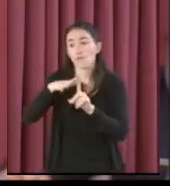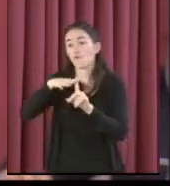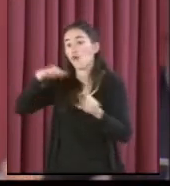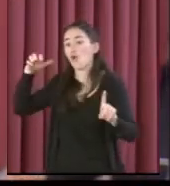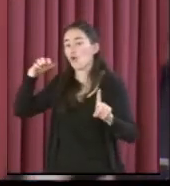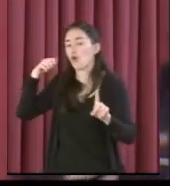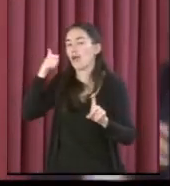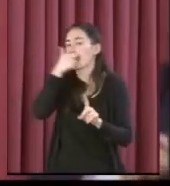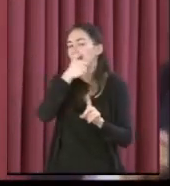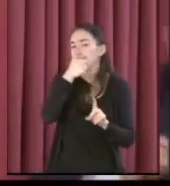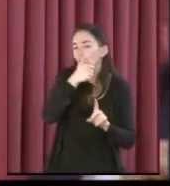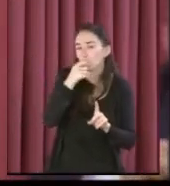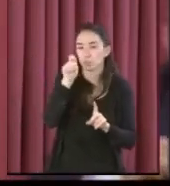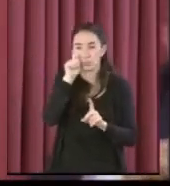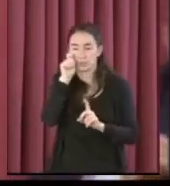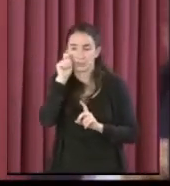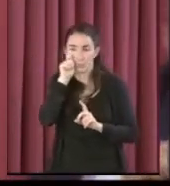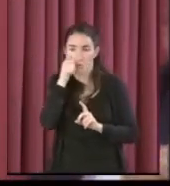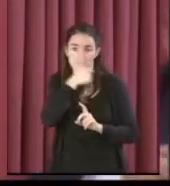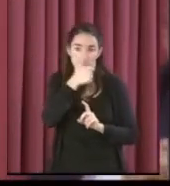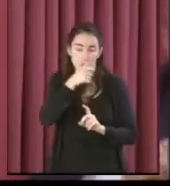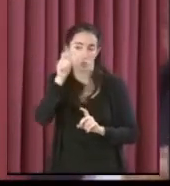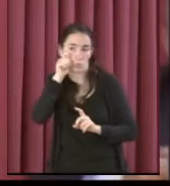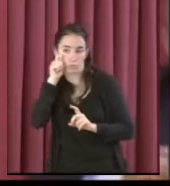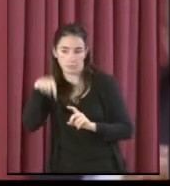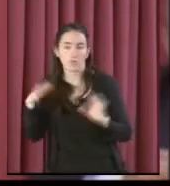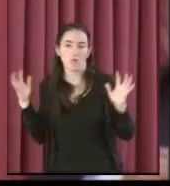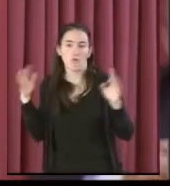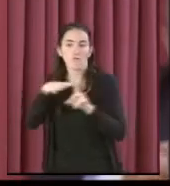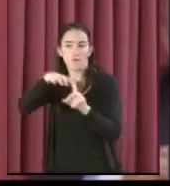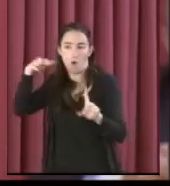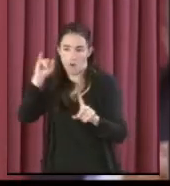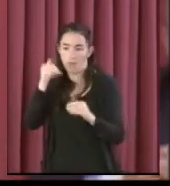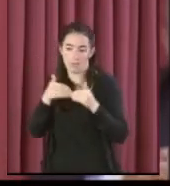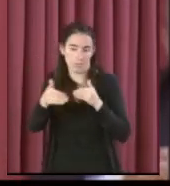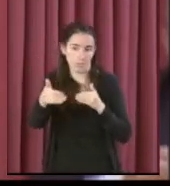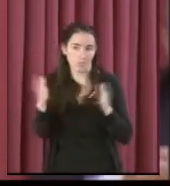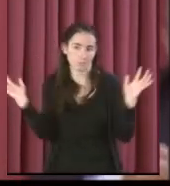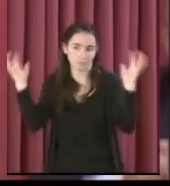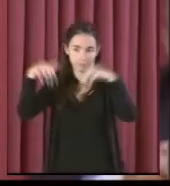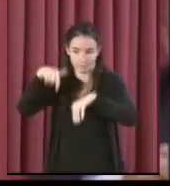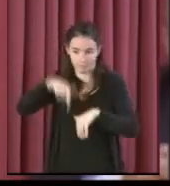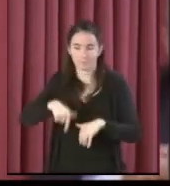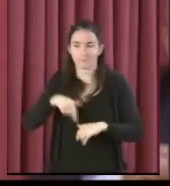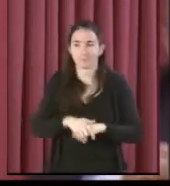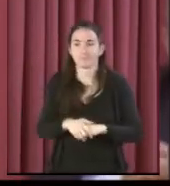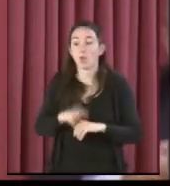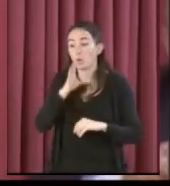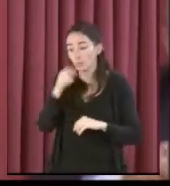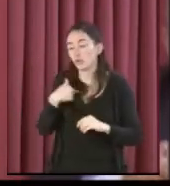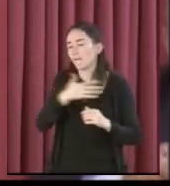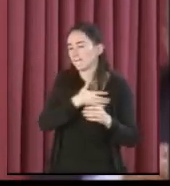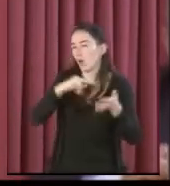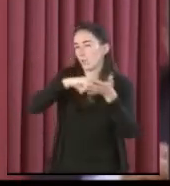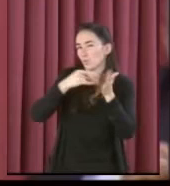enoturismo que apoya este Gobierno municipal. Por ello, uno de los proyectos que vamos a acometer ya en breve, se está tramitando,